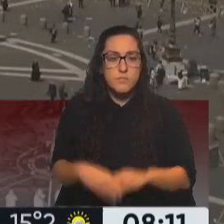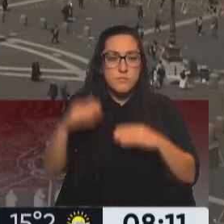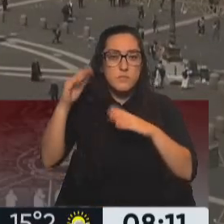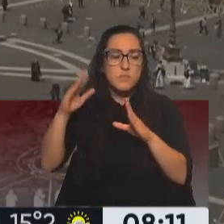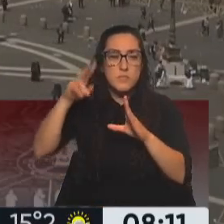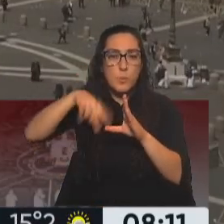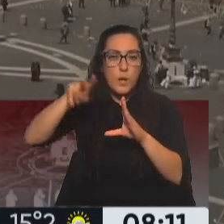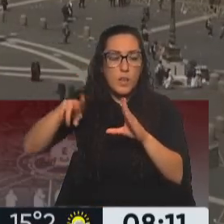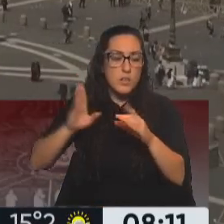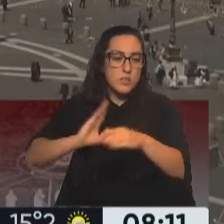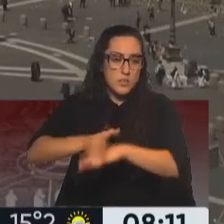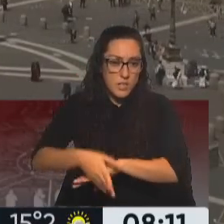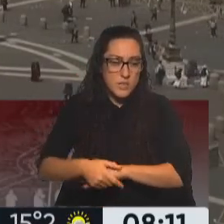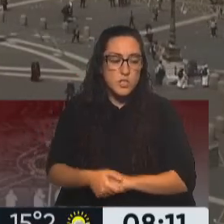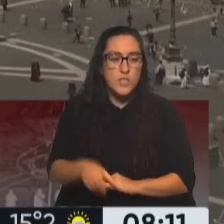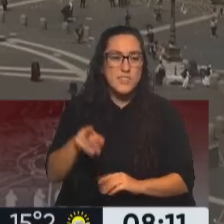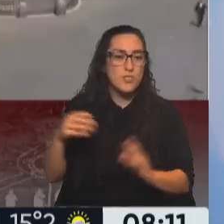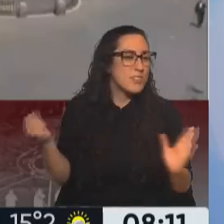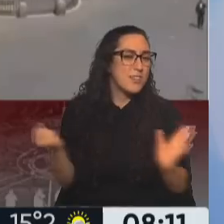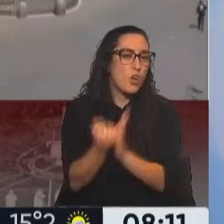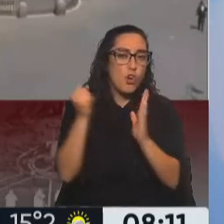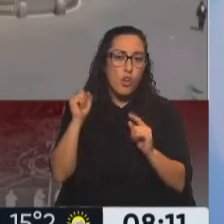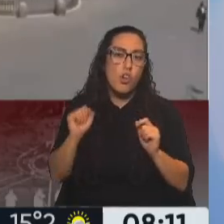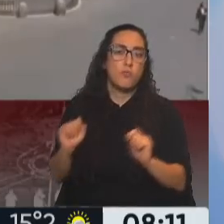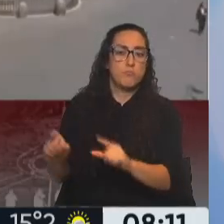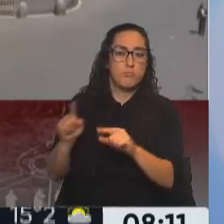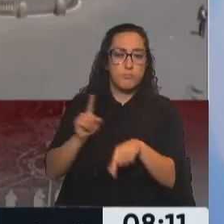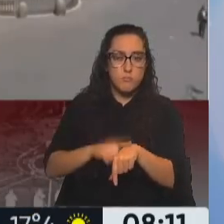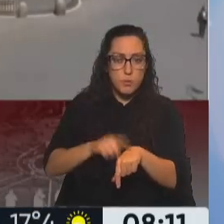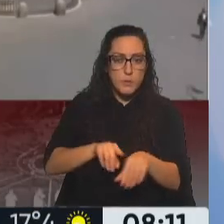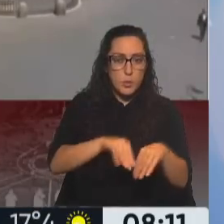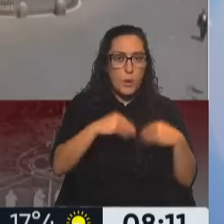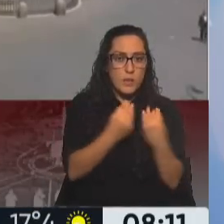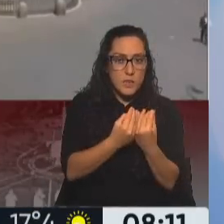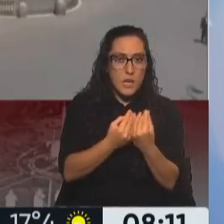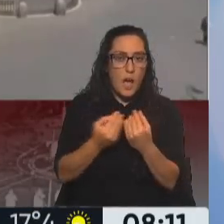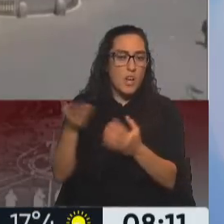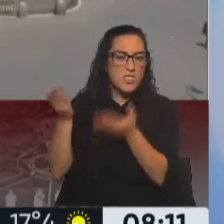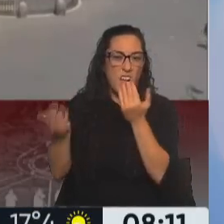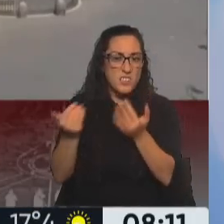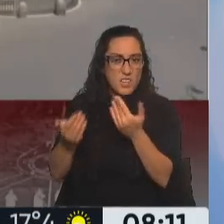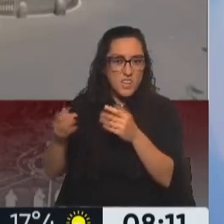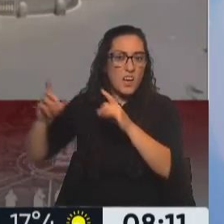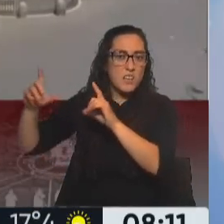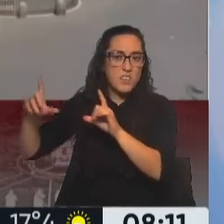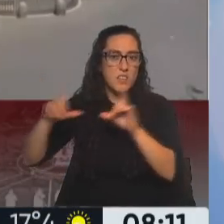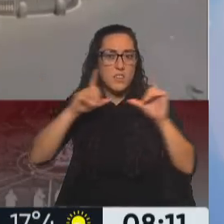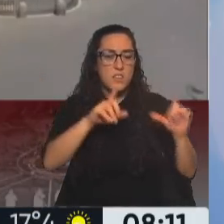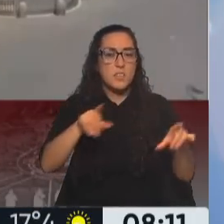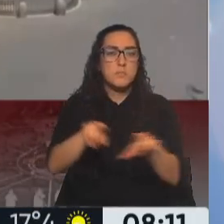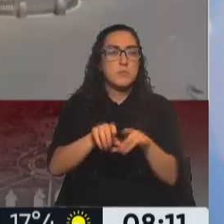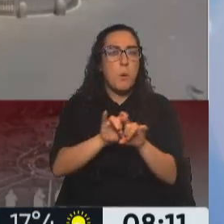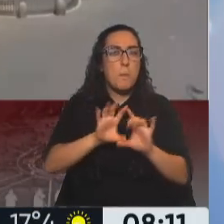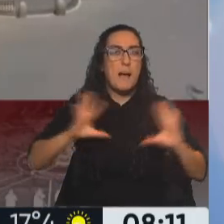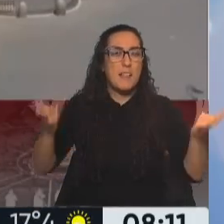en el ingreso, ¿no? Exactamente, es un icono que inclusive cuando lo llevaron al Vaticano lo llevaron desmontado. Cuando fue la oración de la pandemia,